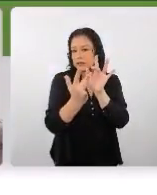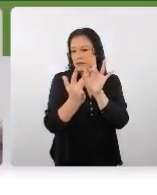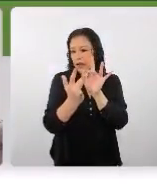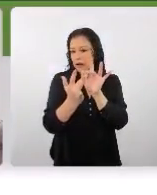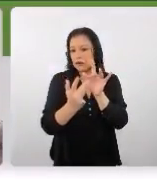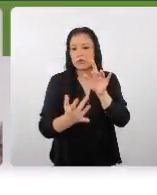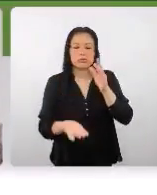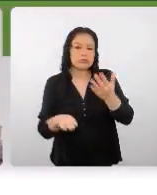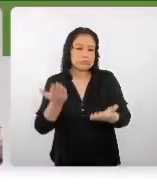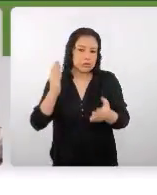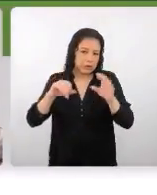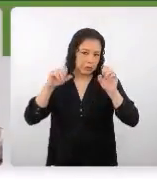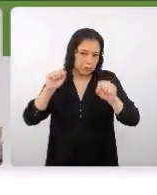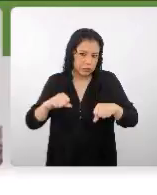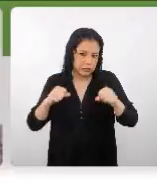posiblemente